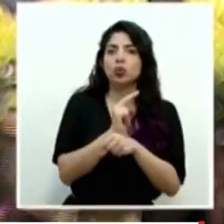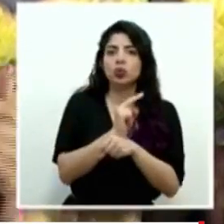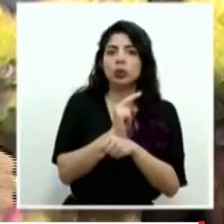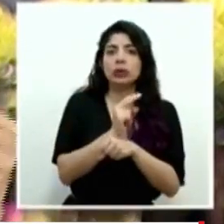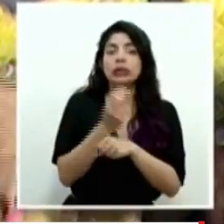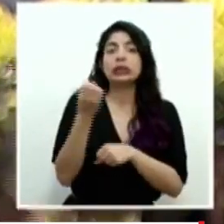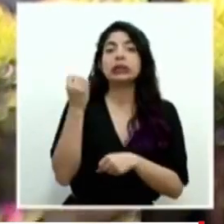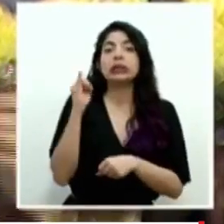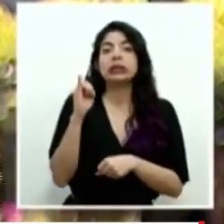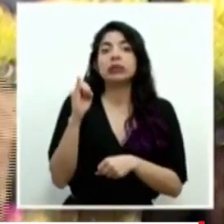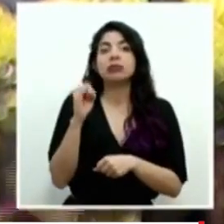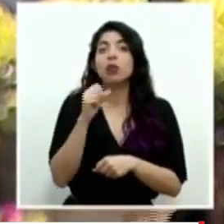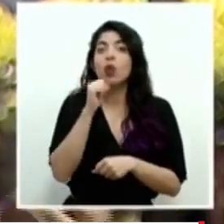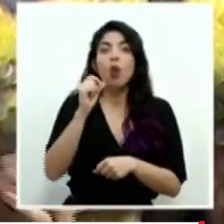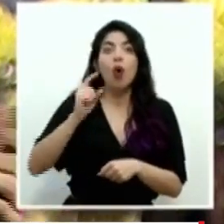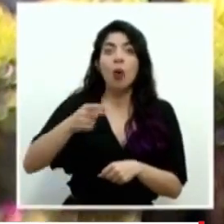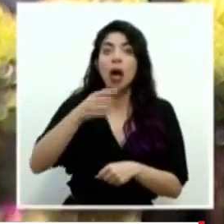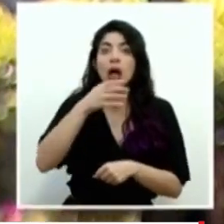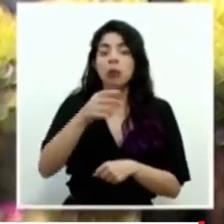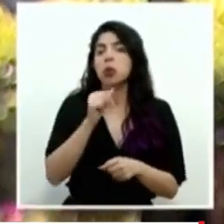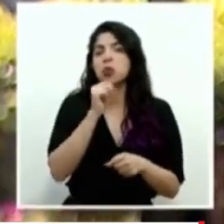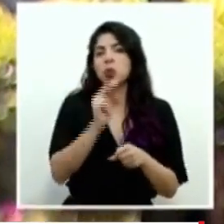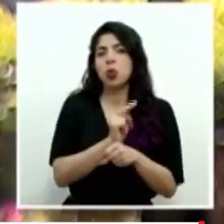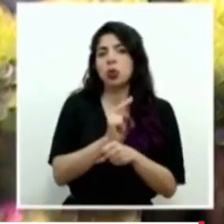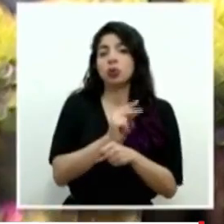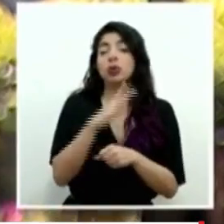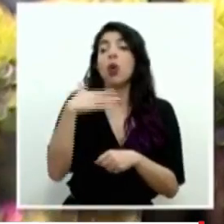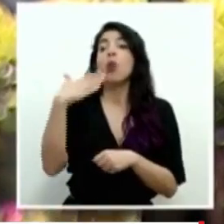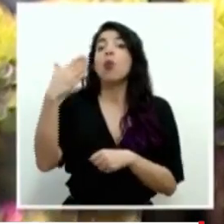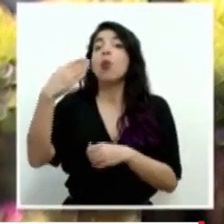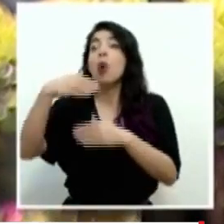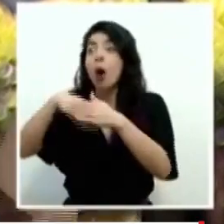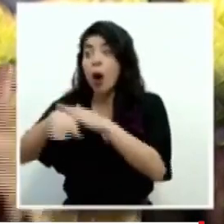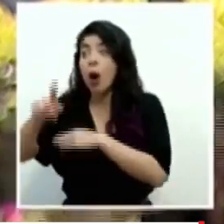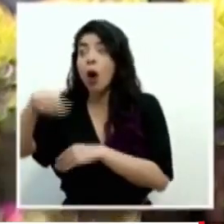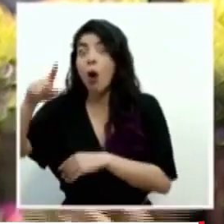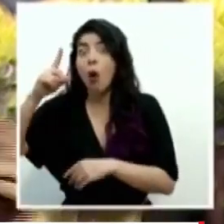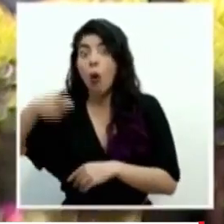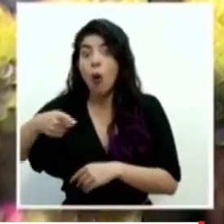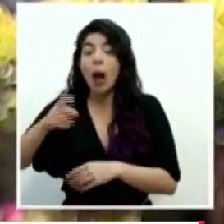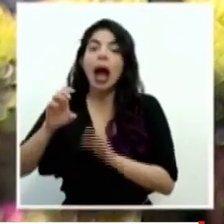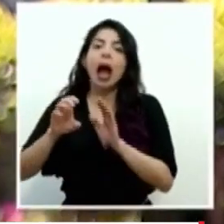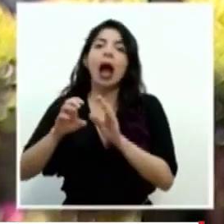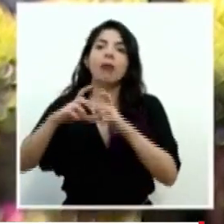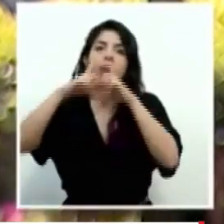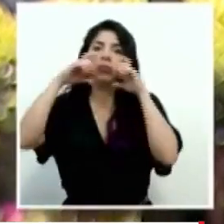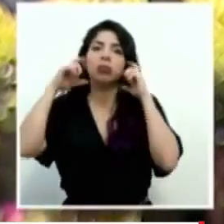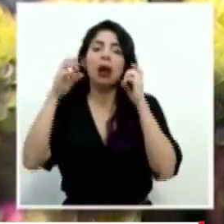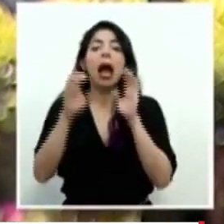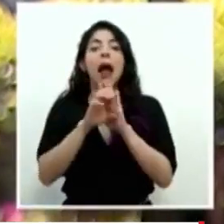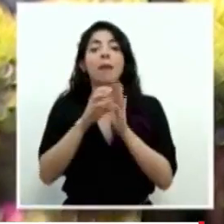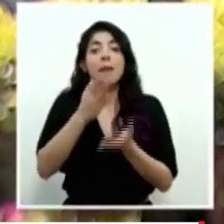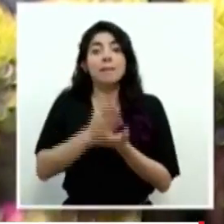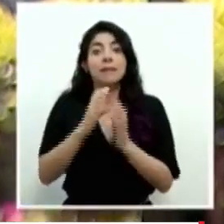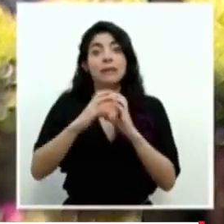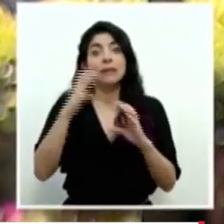no está obligatorio o recomendado, y se la ponen donde sí es. El caso de las paradas, uno veía gente en las paradas con la mascarilla